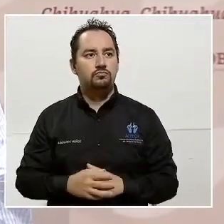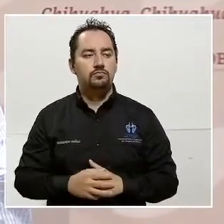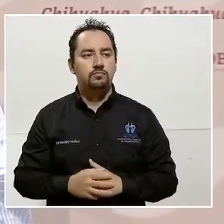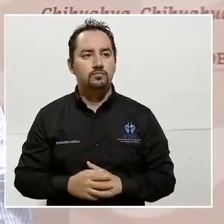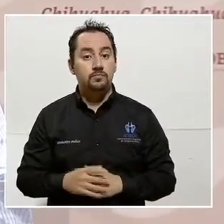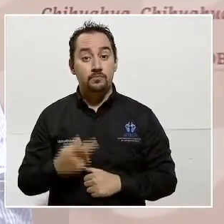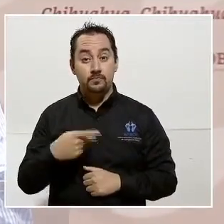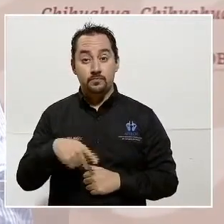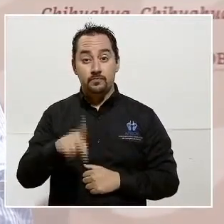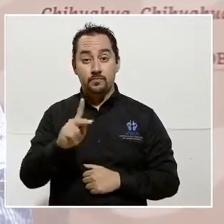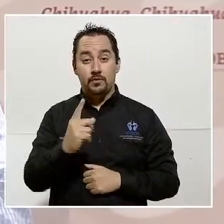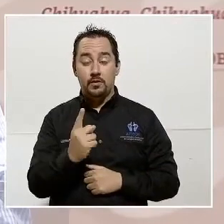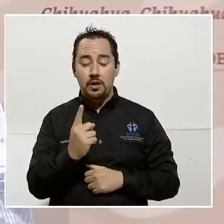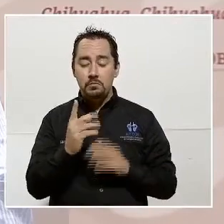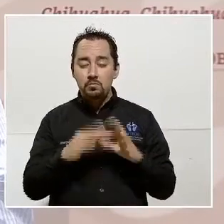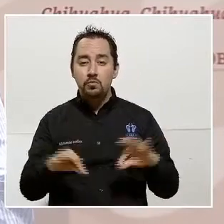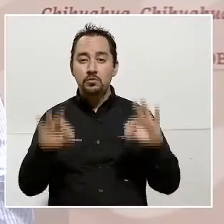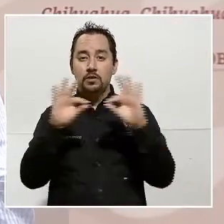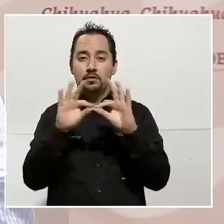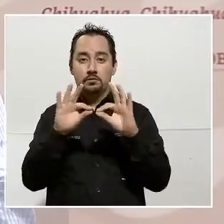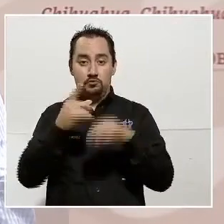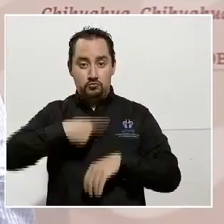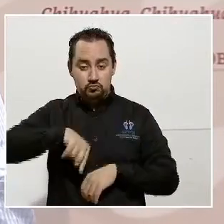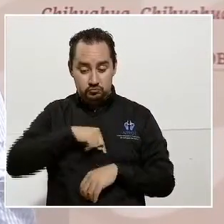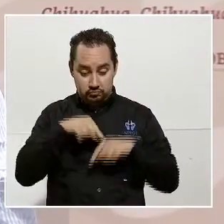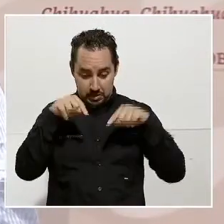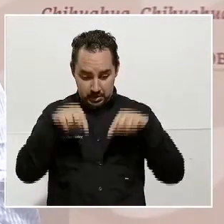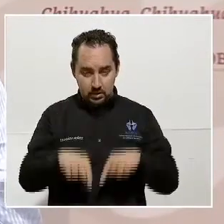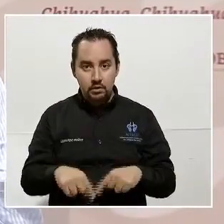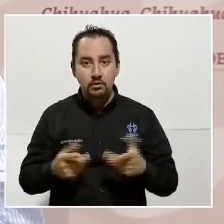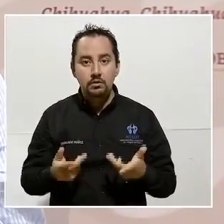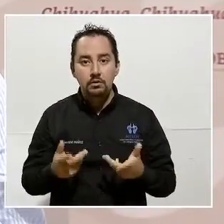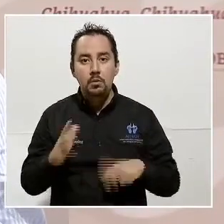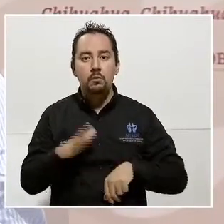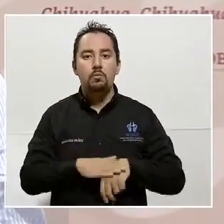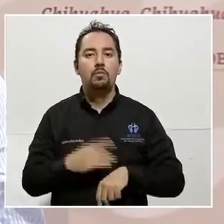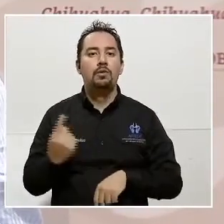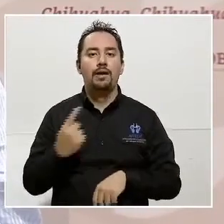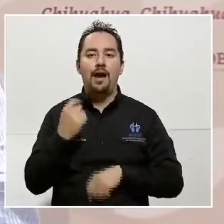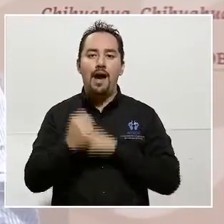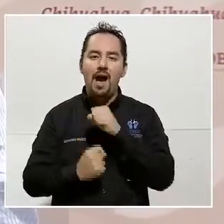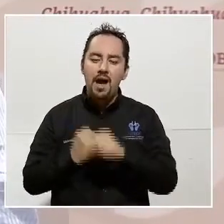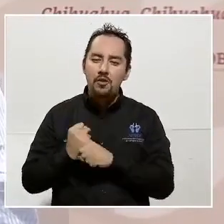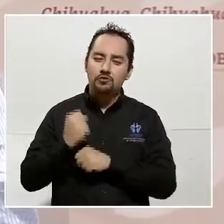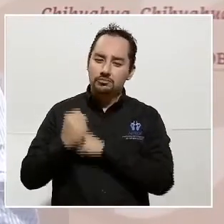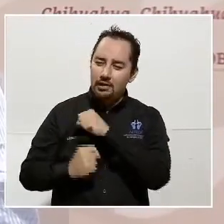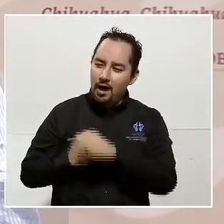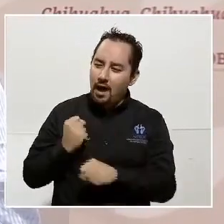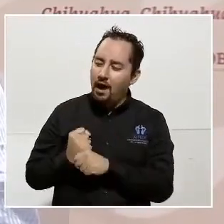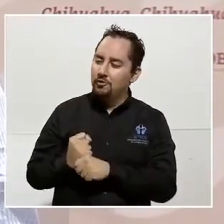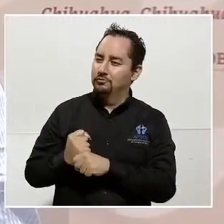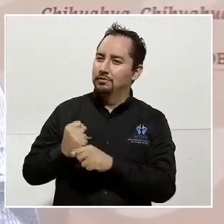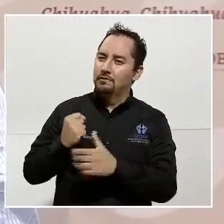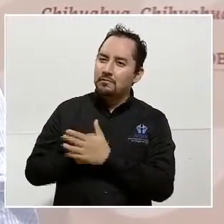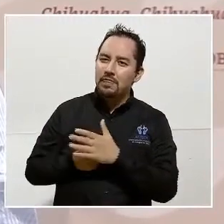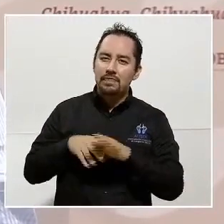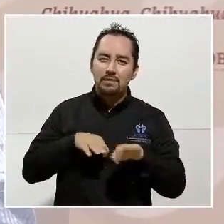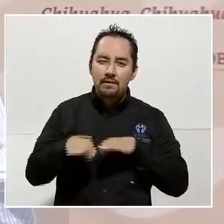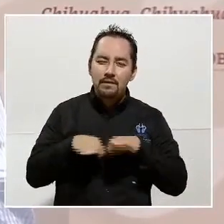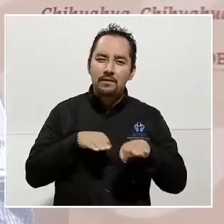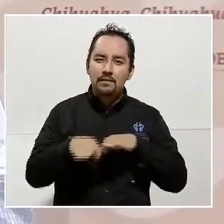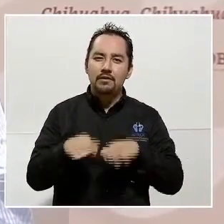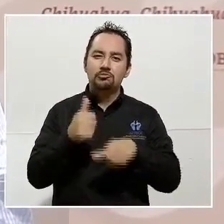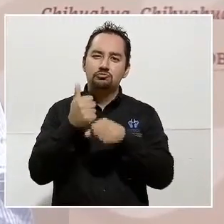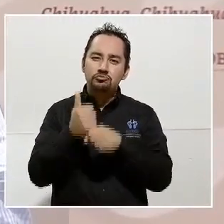Pero sobre todo, estamos aquí como resultado de décadas de luchas, de